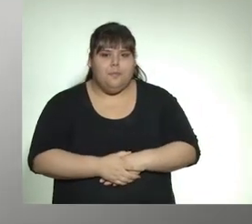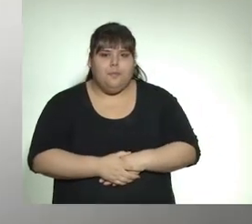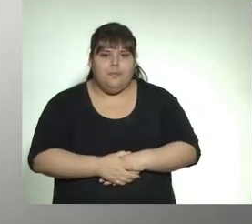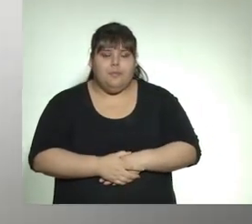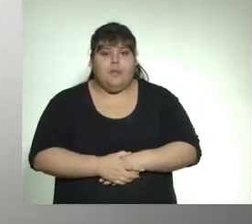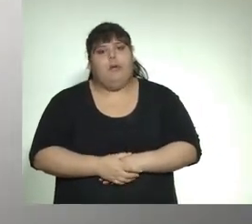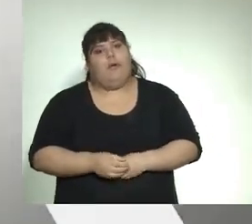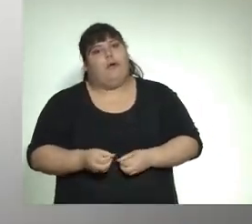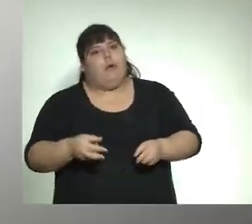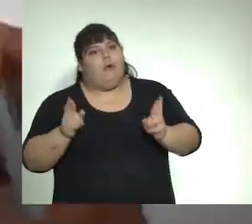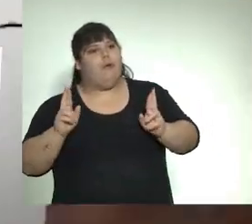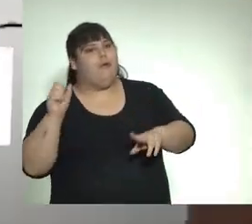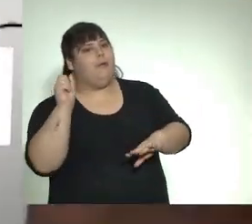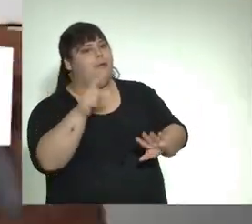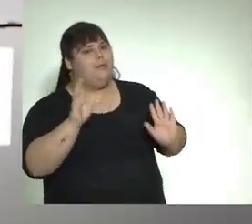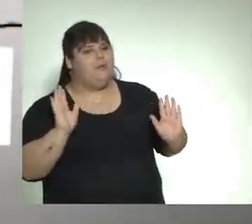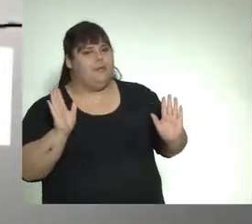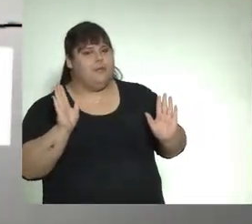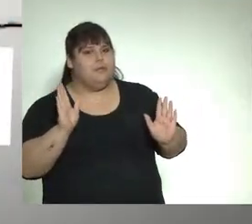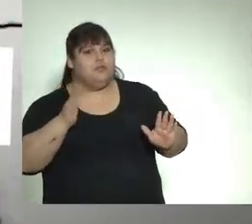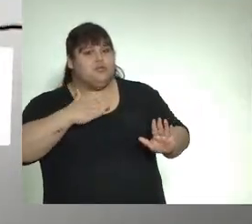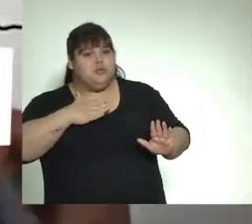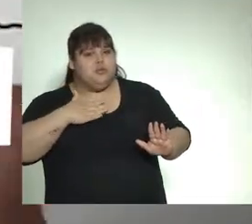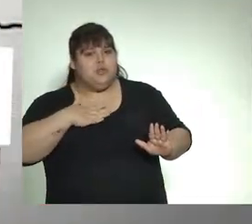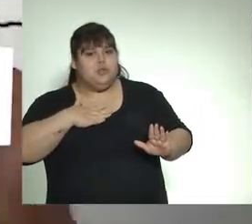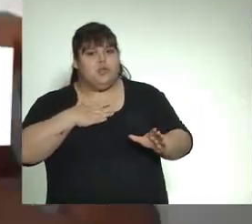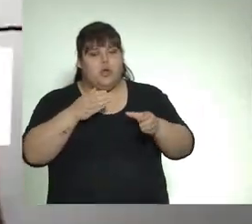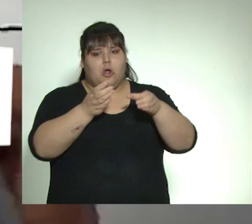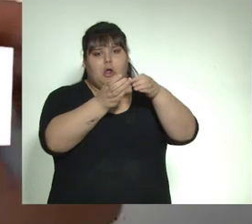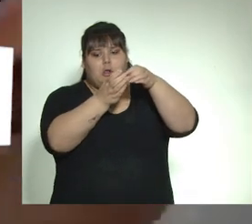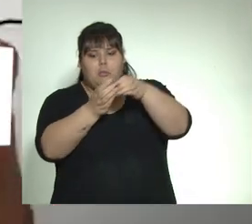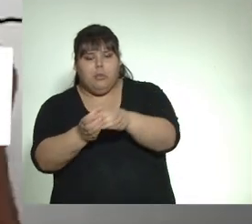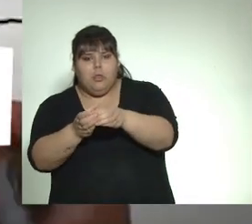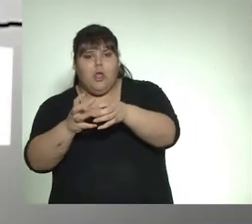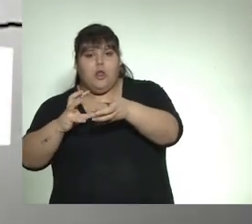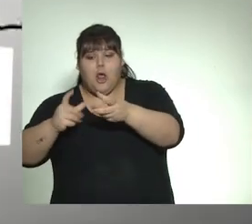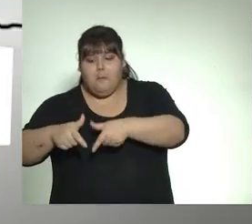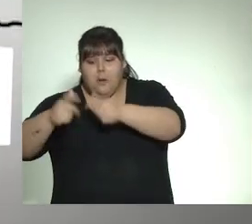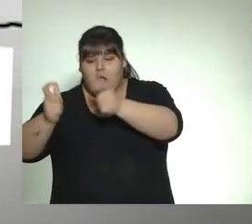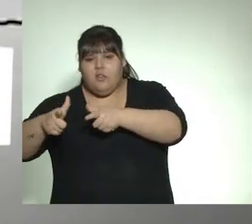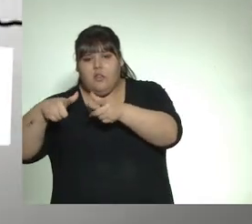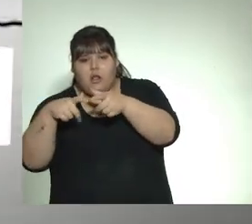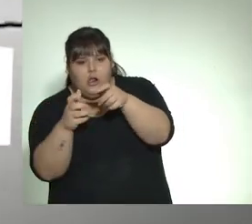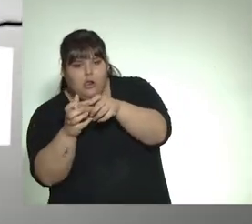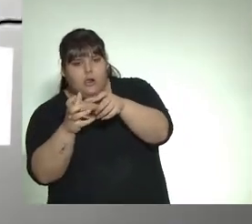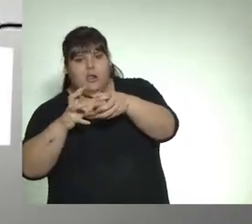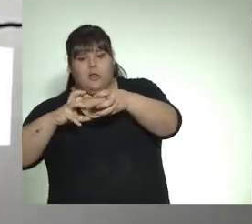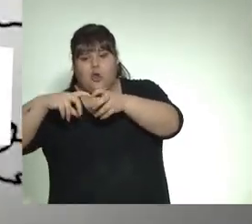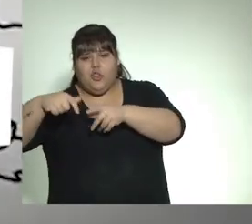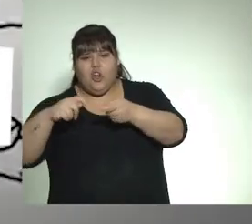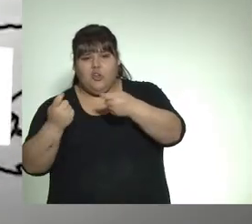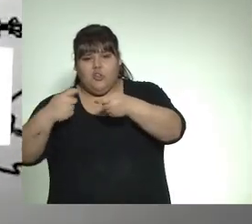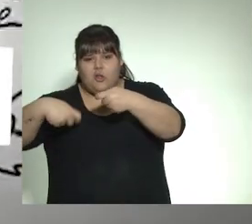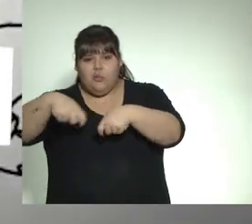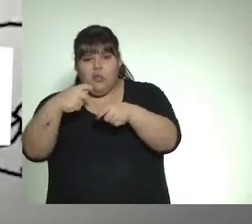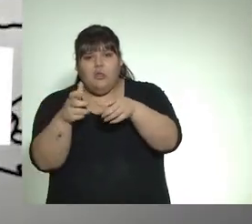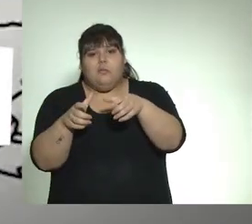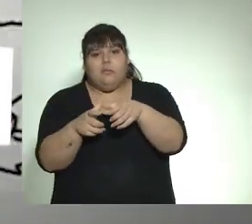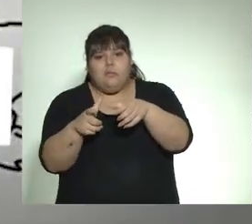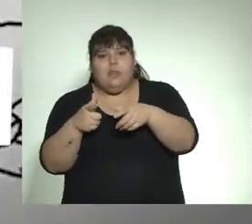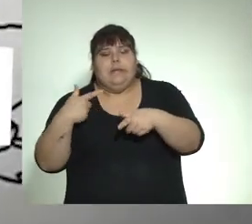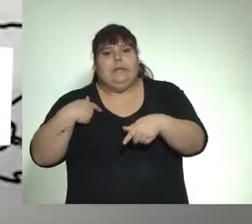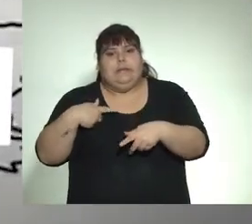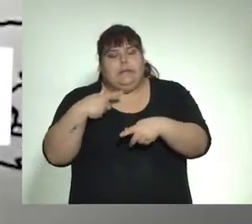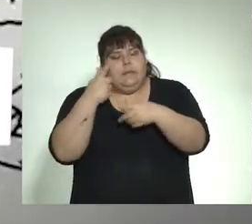adelante. ¡Qué suerte la tuya! Yo estoy encallada en un camalote, enredada con otras bolsas y botellas.